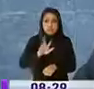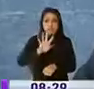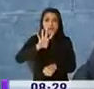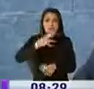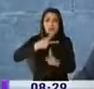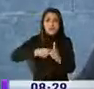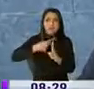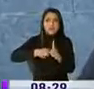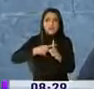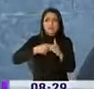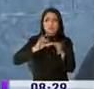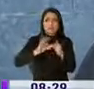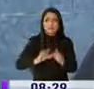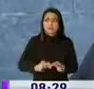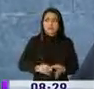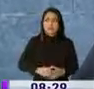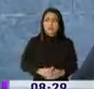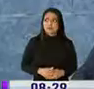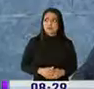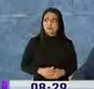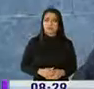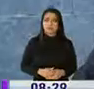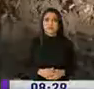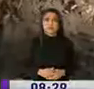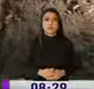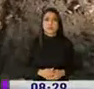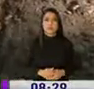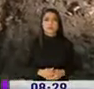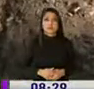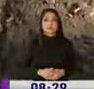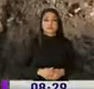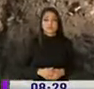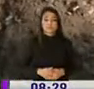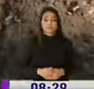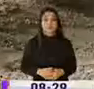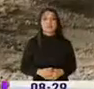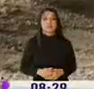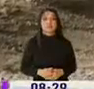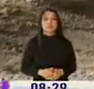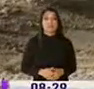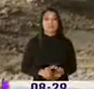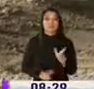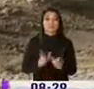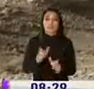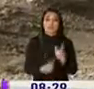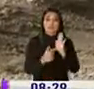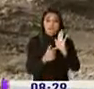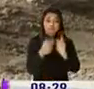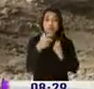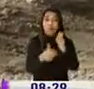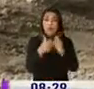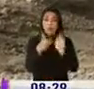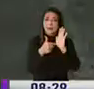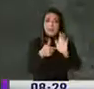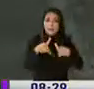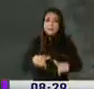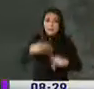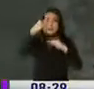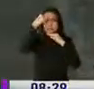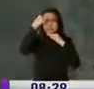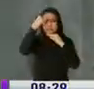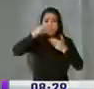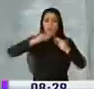se demoran en venir nuevamente a asfaltar bien. A una semana de que los moradores presentaron este problema a través de nuestro noticiero